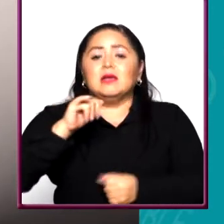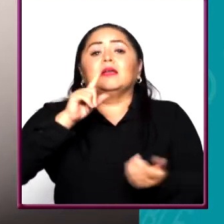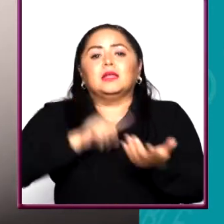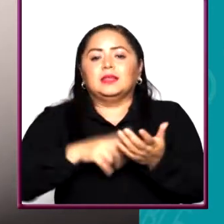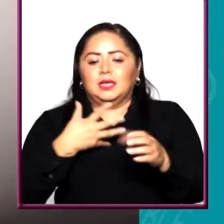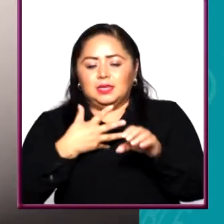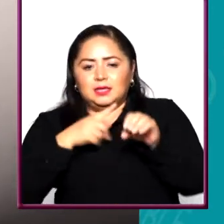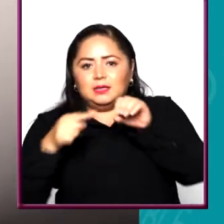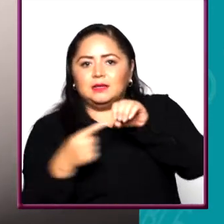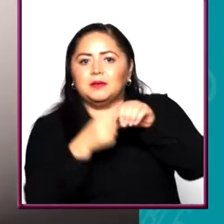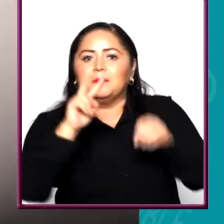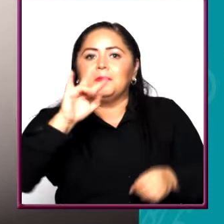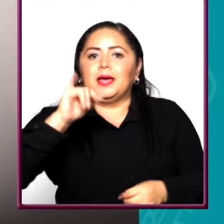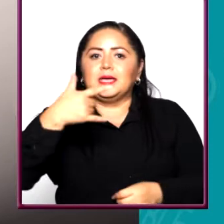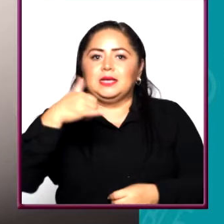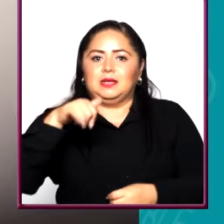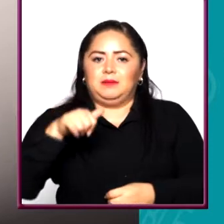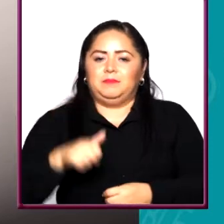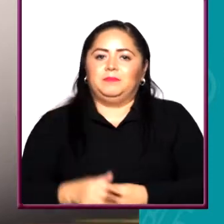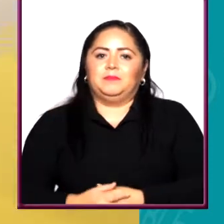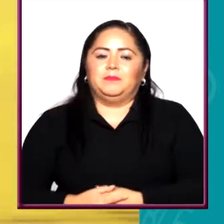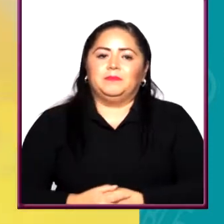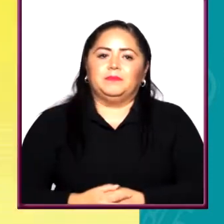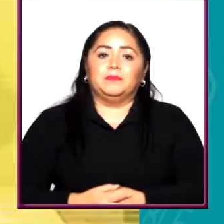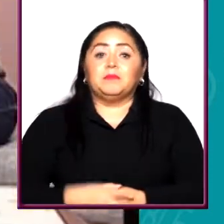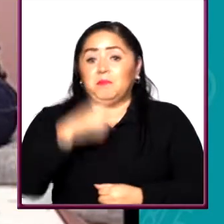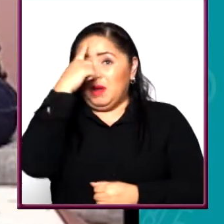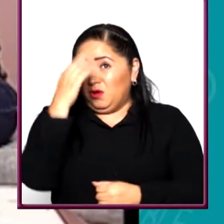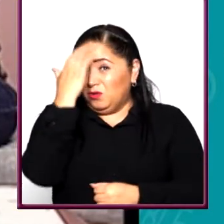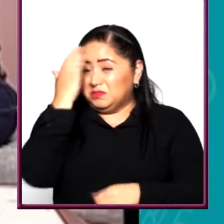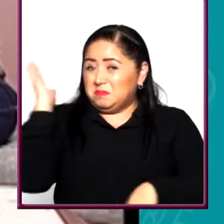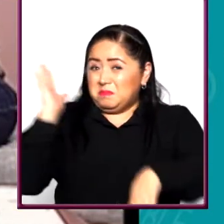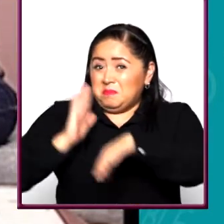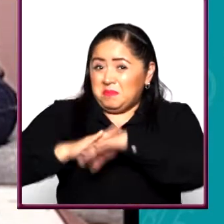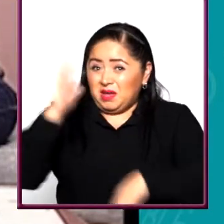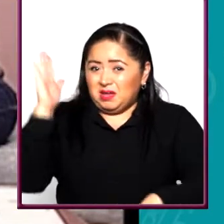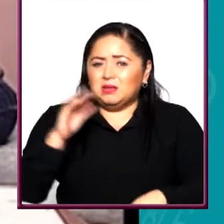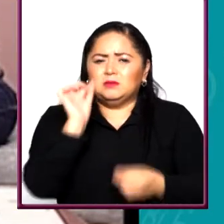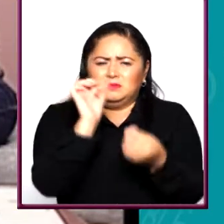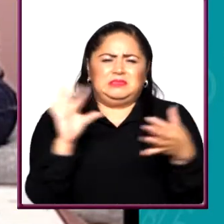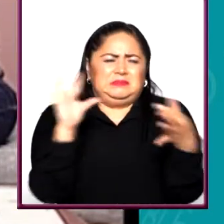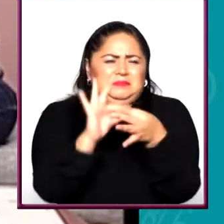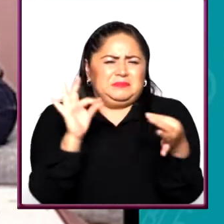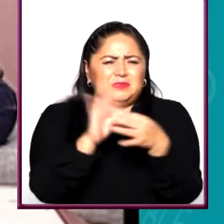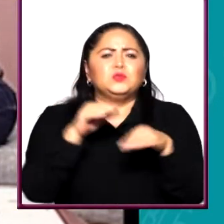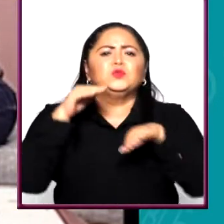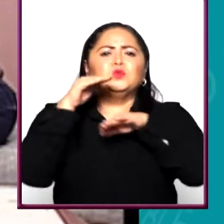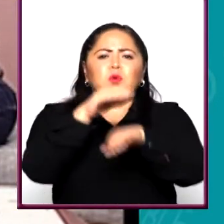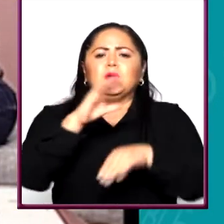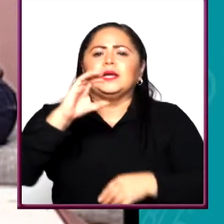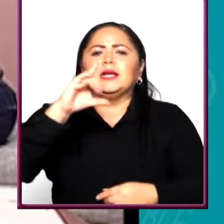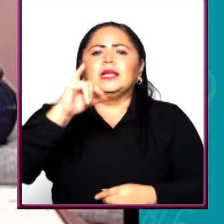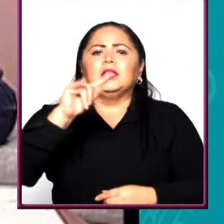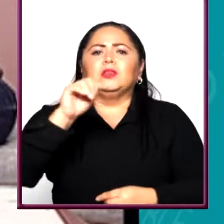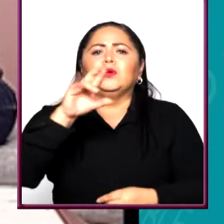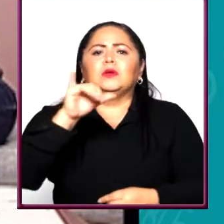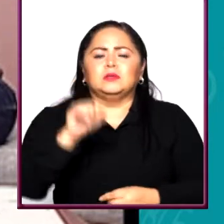vaginal y se encuentra a la entrada de la vagina. Para conocer más, hablemos un poco